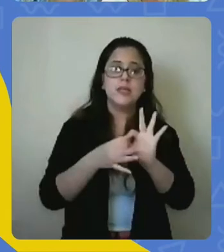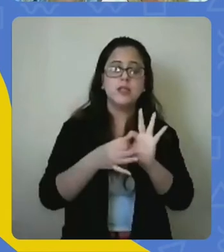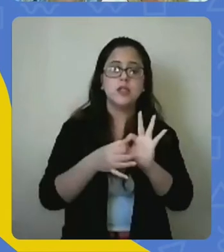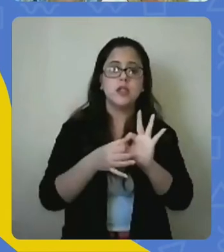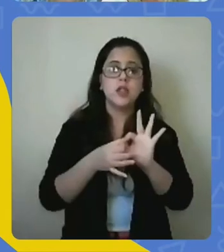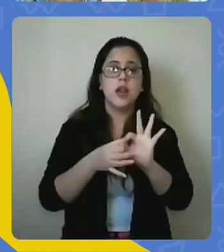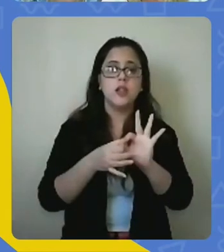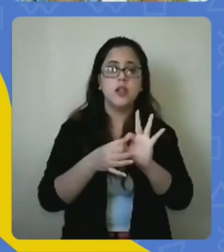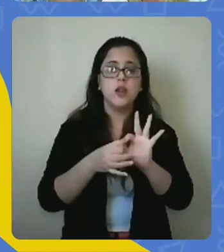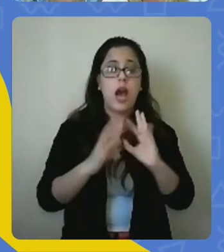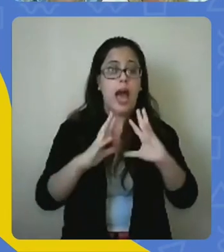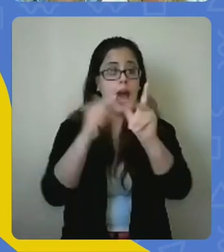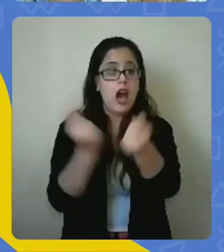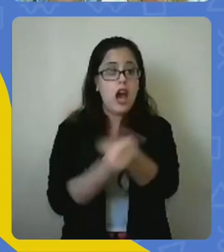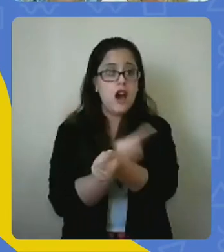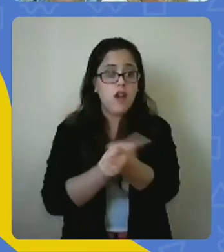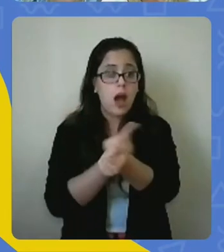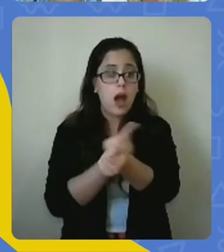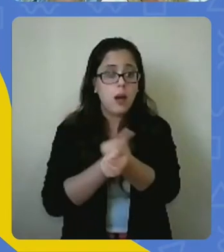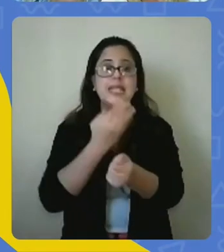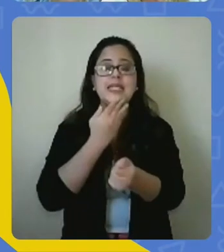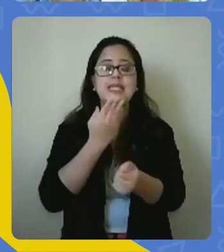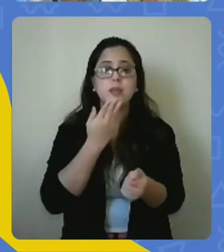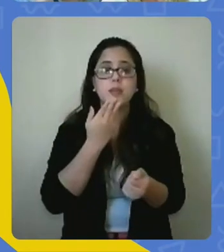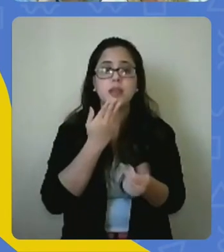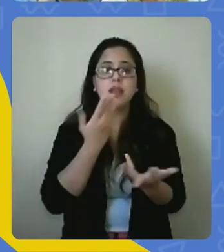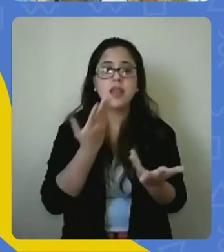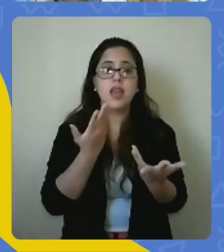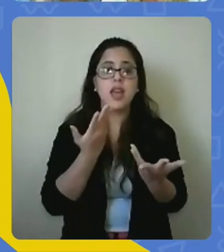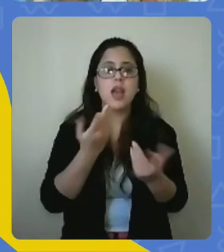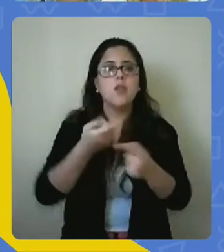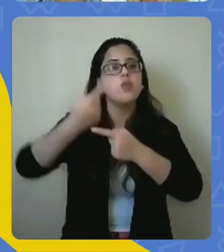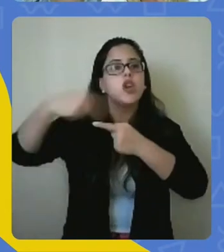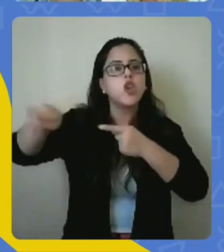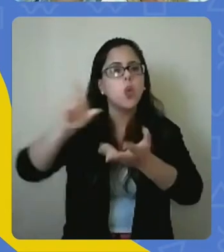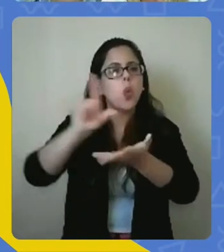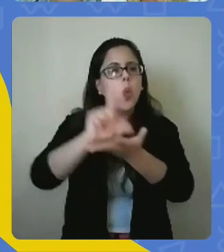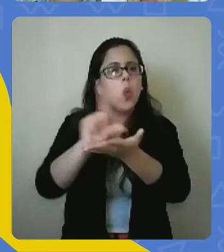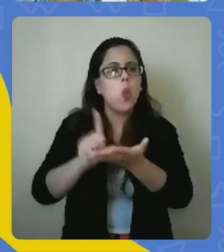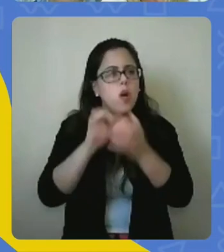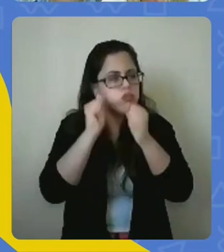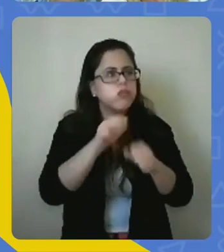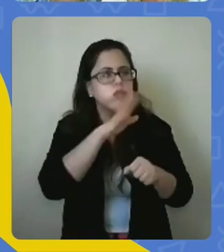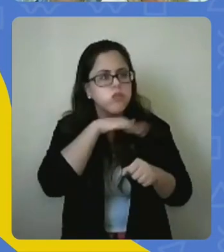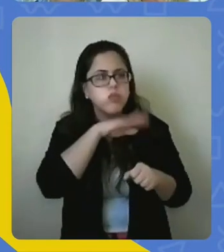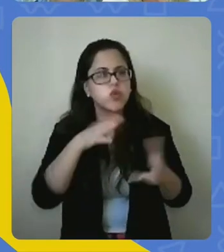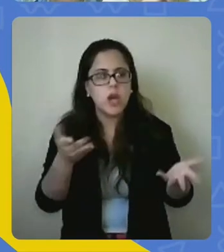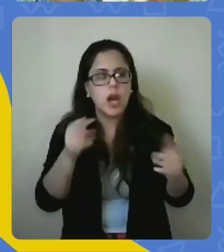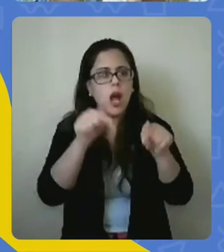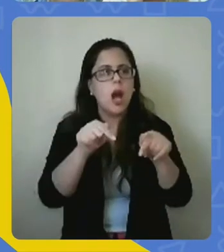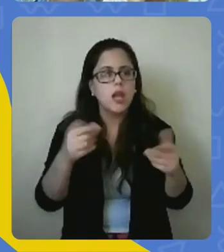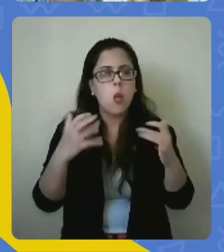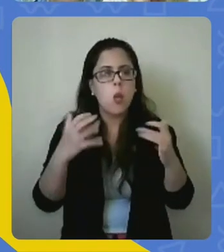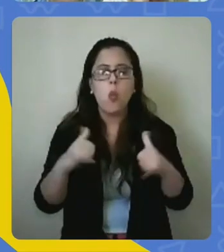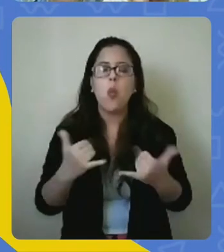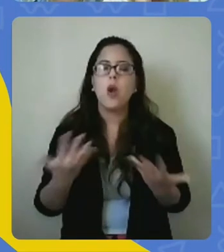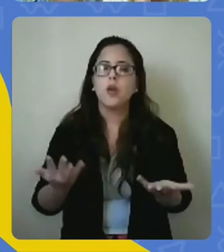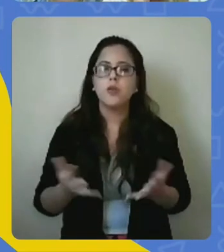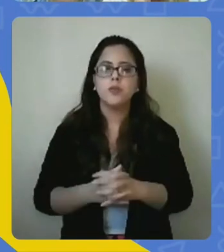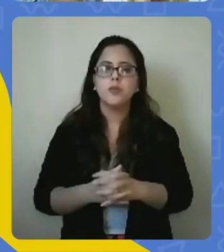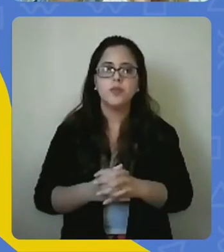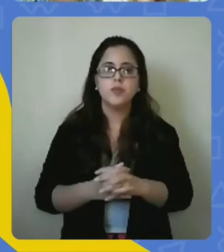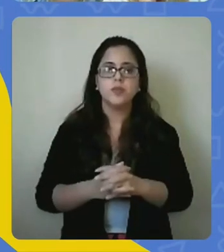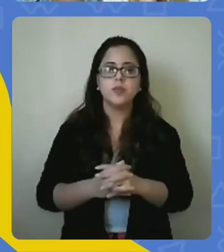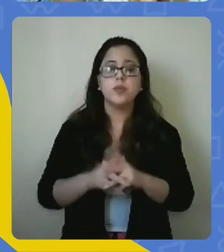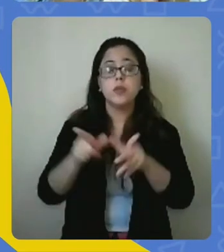a la familia, sino también en qué otros espacios se puede utilizar el juego. Ah, se puede ocupar